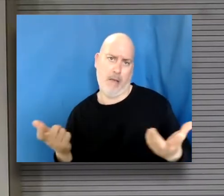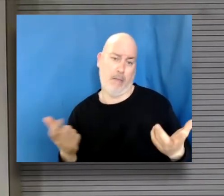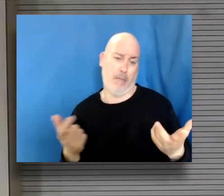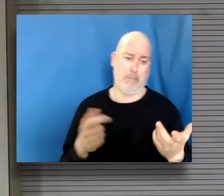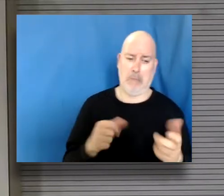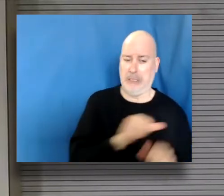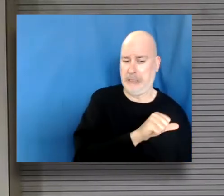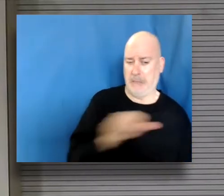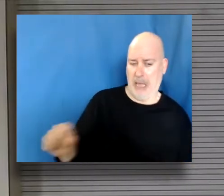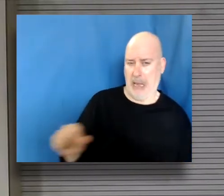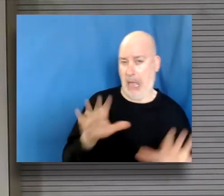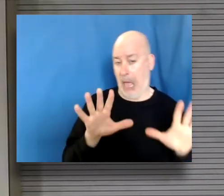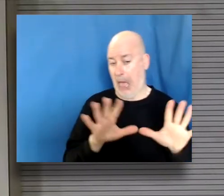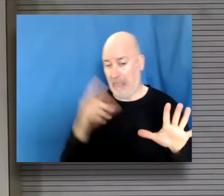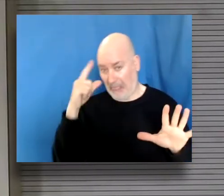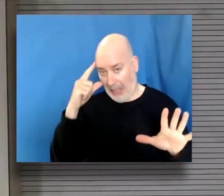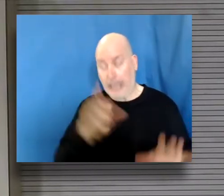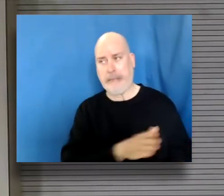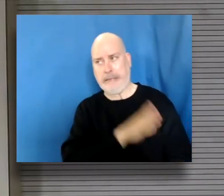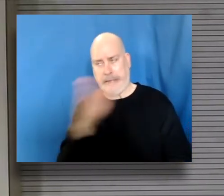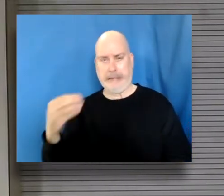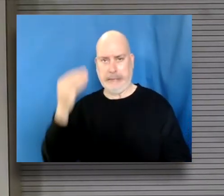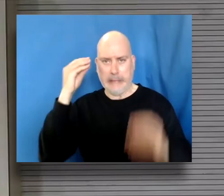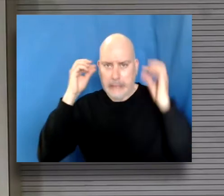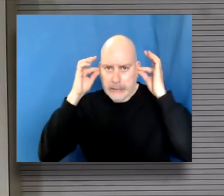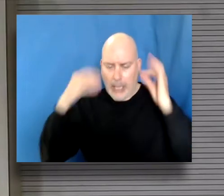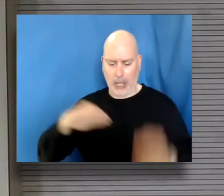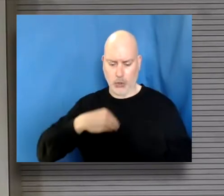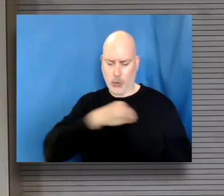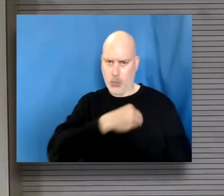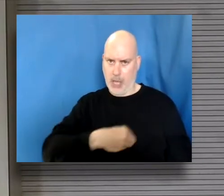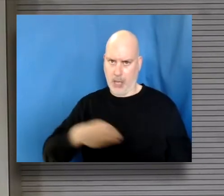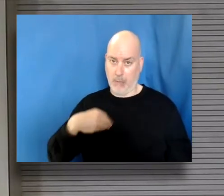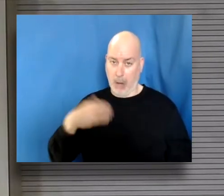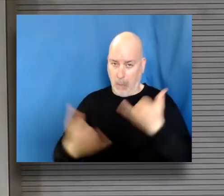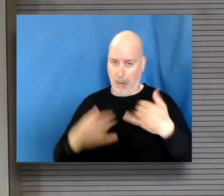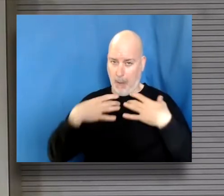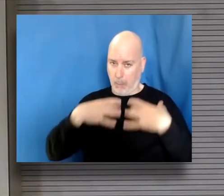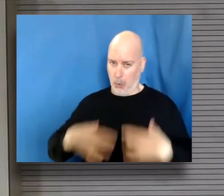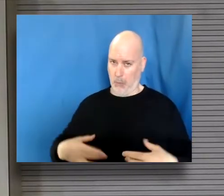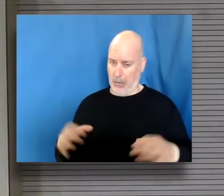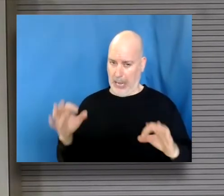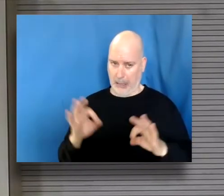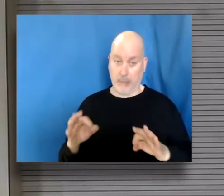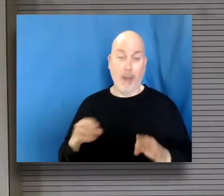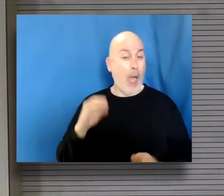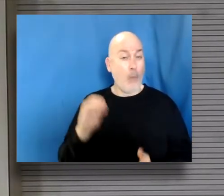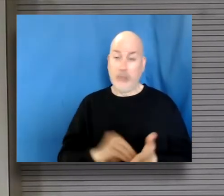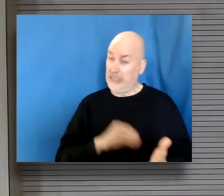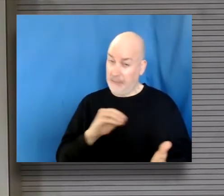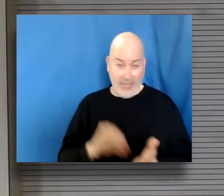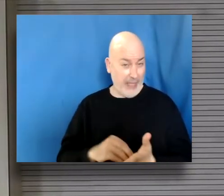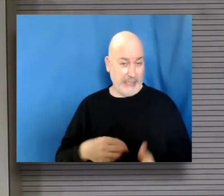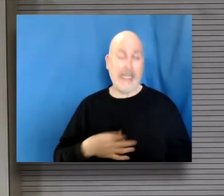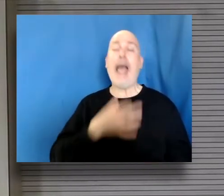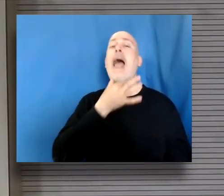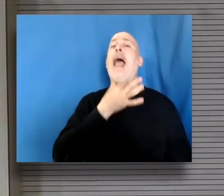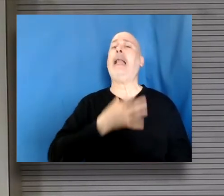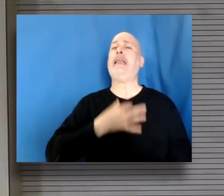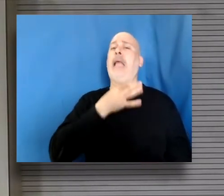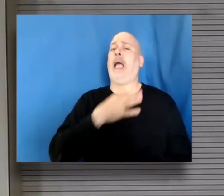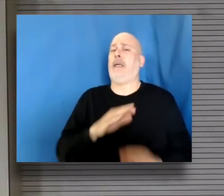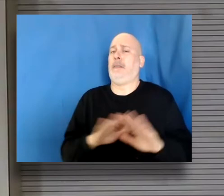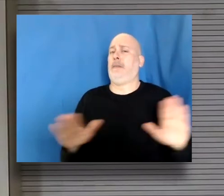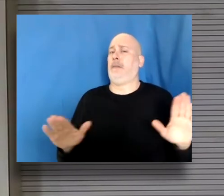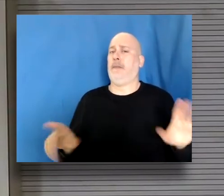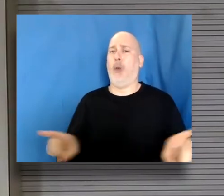días, para auscultar al niño a ver que no hubiese ningún problema pulmonar, pero la mayoría de veces simplemente es de vías altas. Igual que los